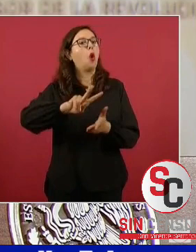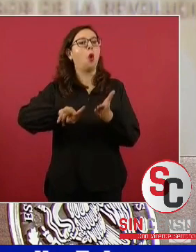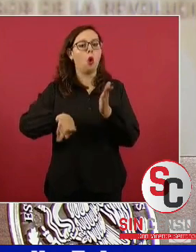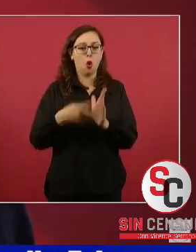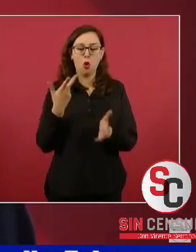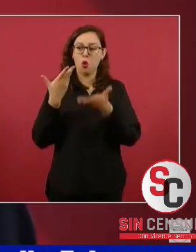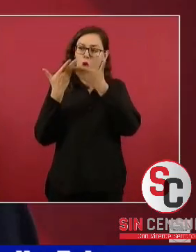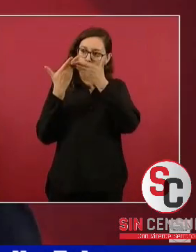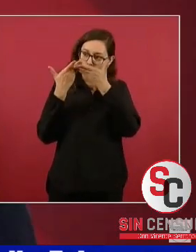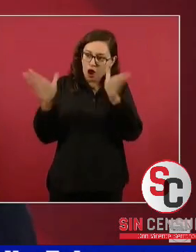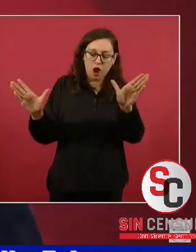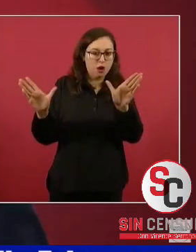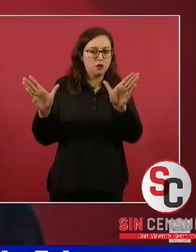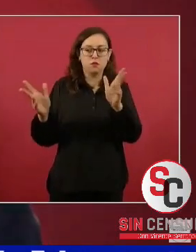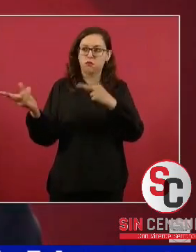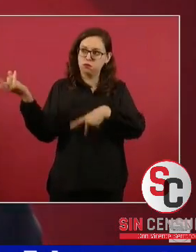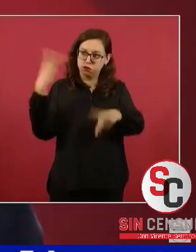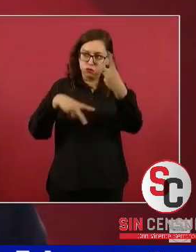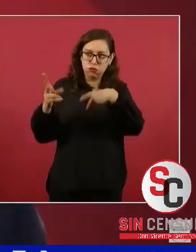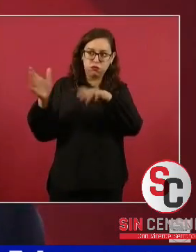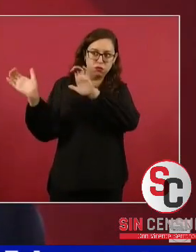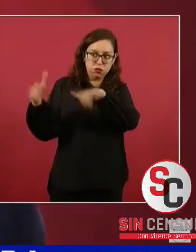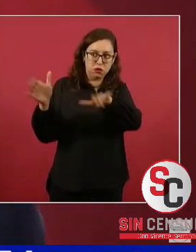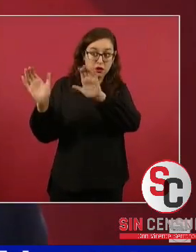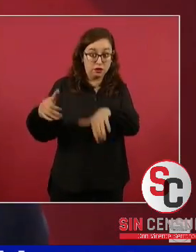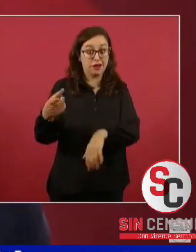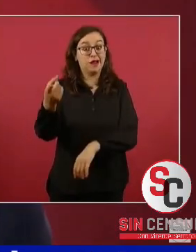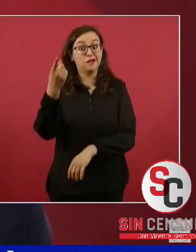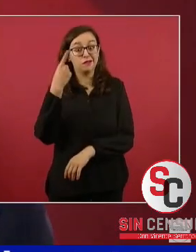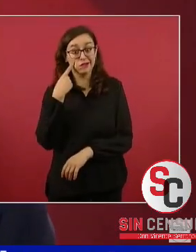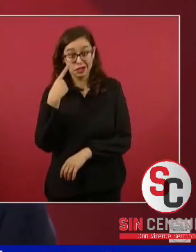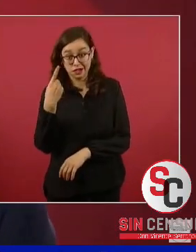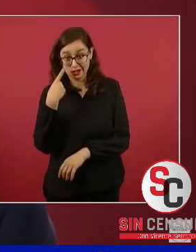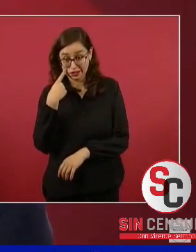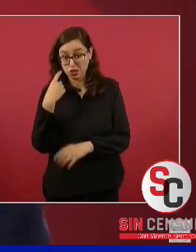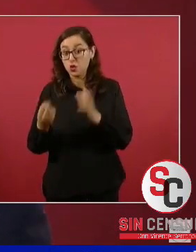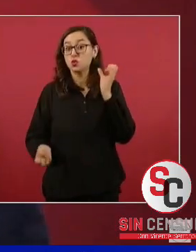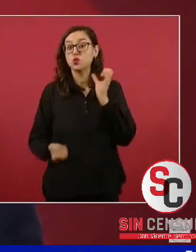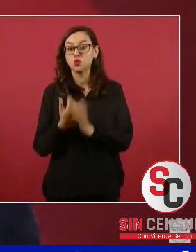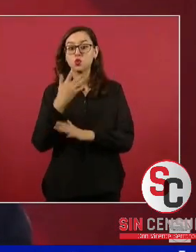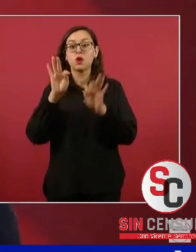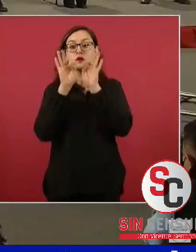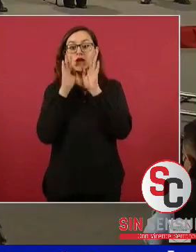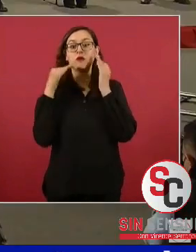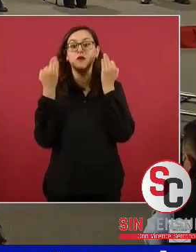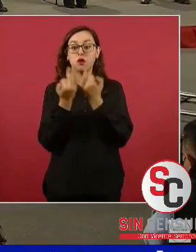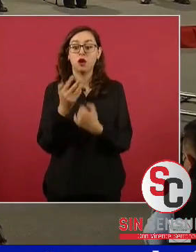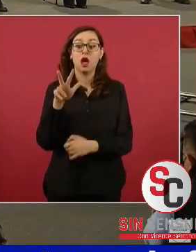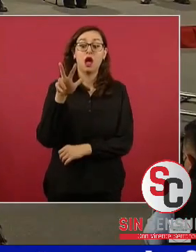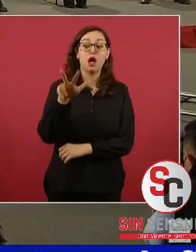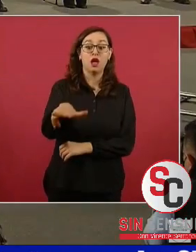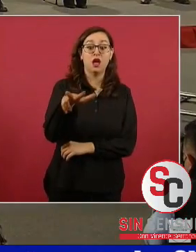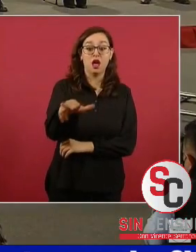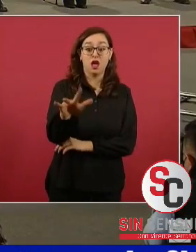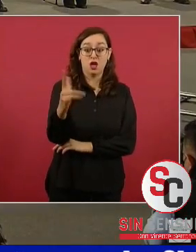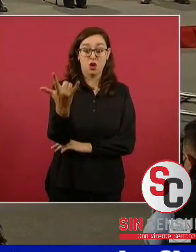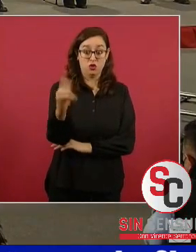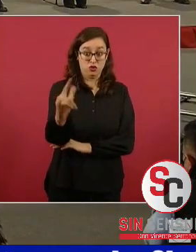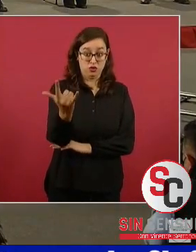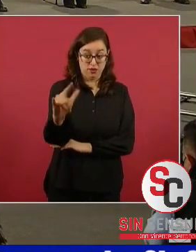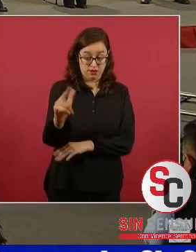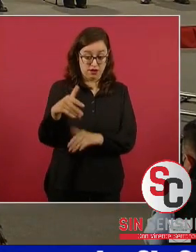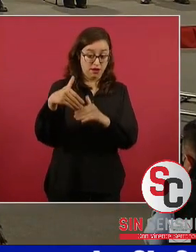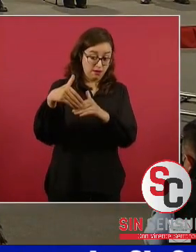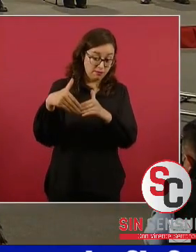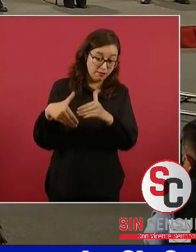vacantes, pero con una nueva modalidad. A partir de que un médico pueda acreditar su cédula, todos los datos